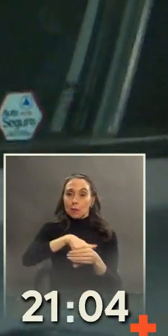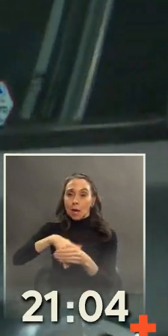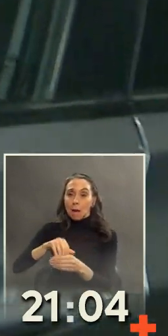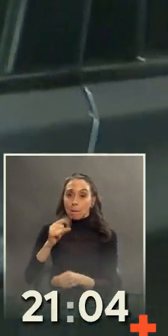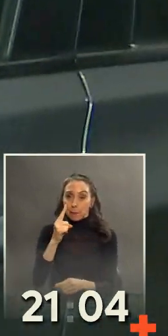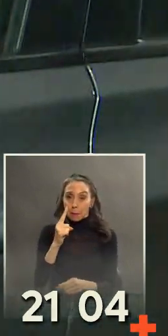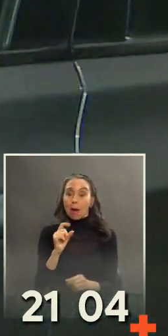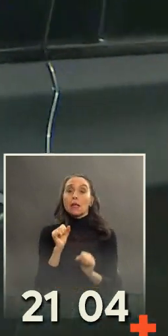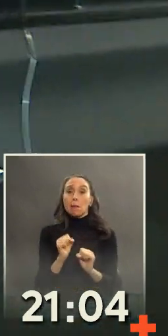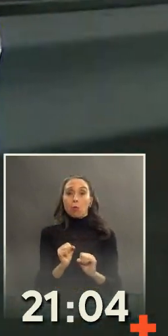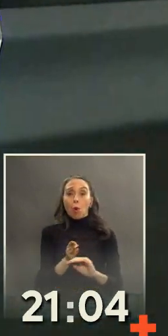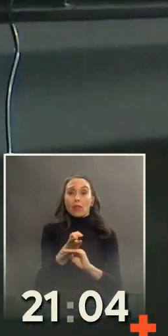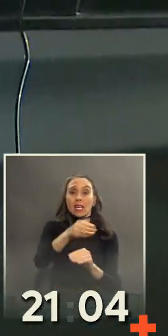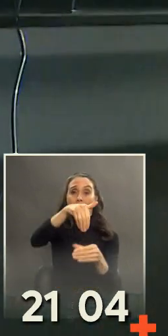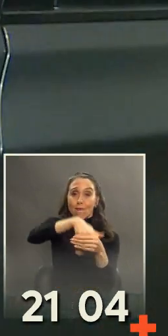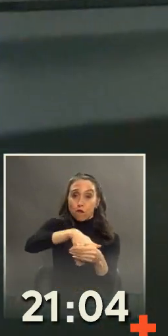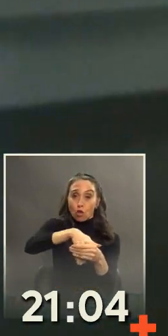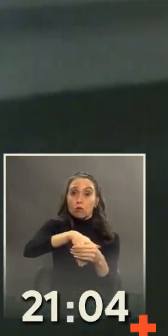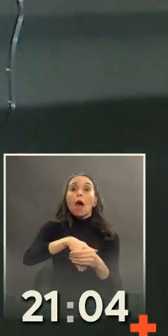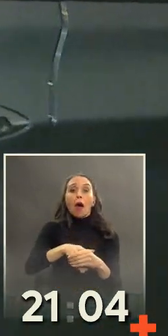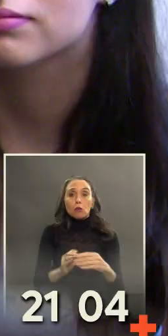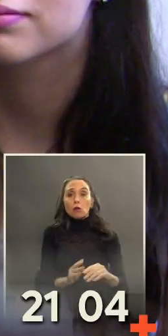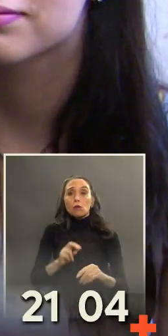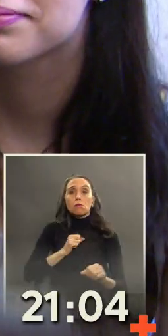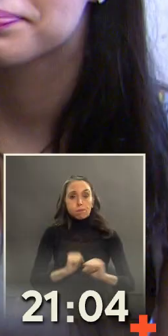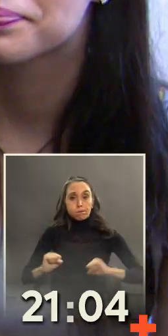presenciales o digitales, eso aún está pendiente. A la